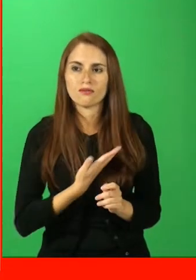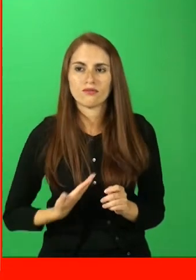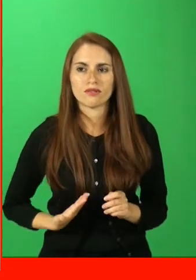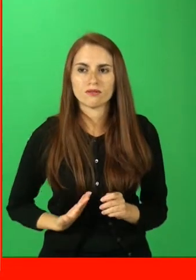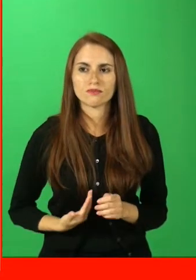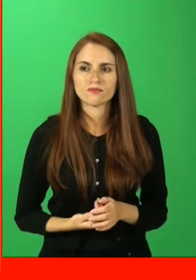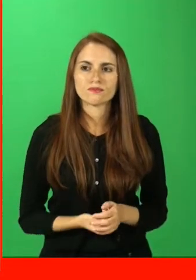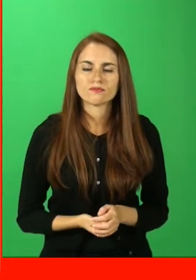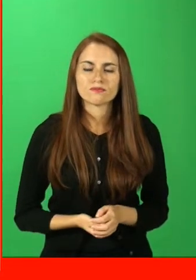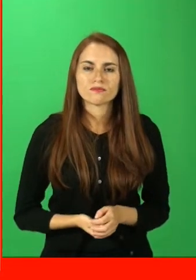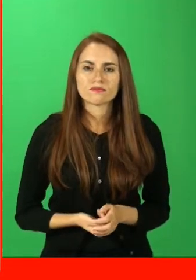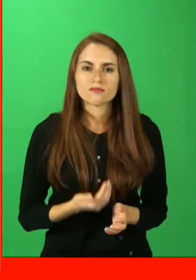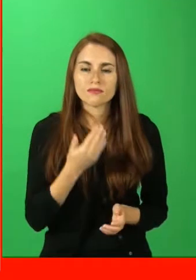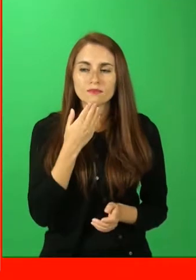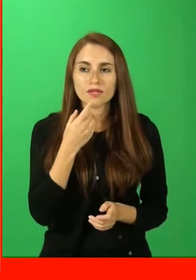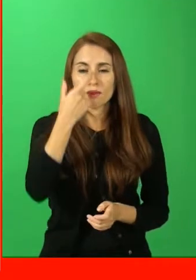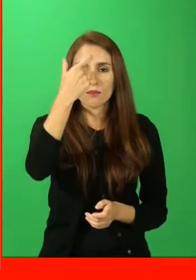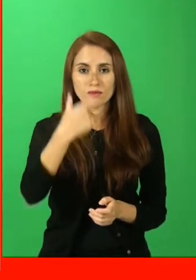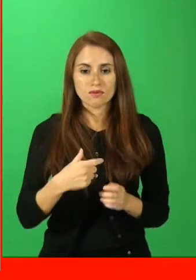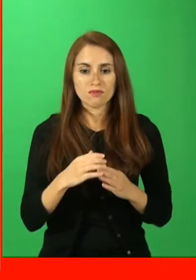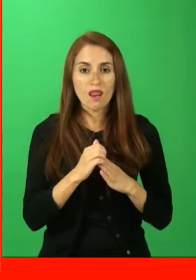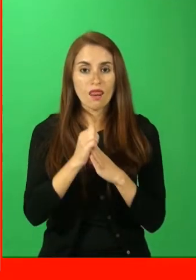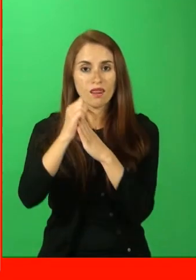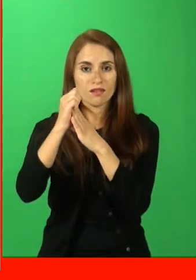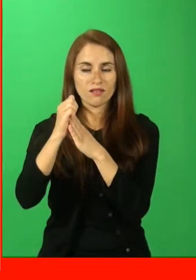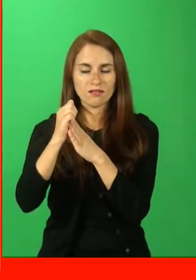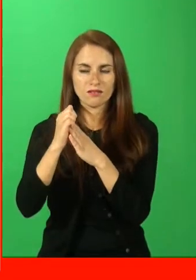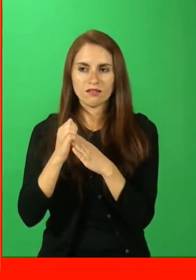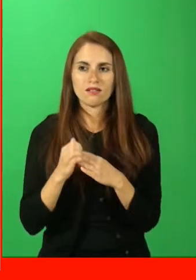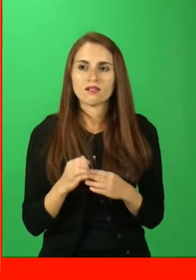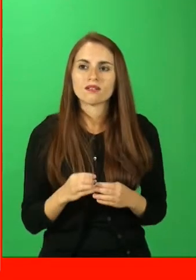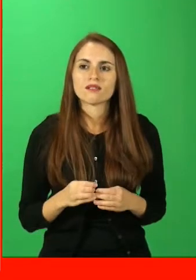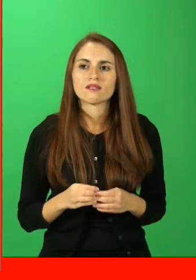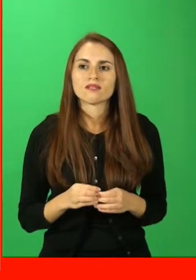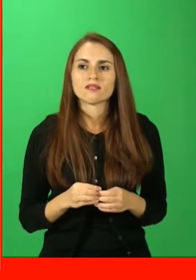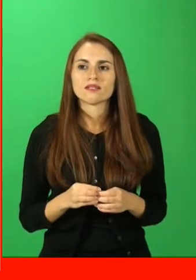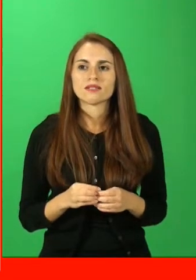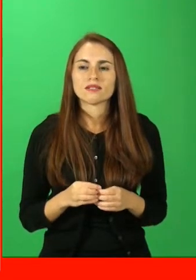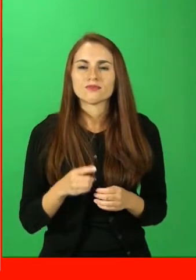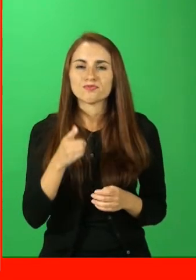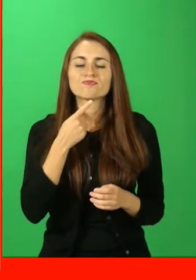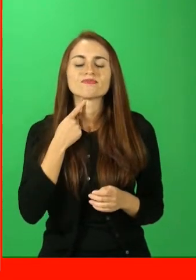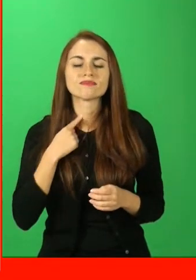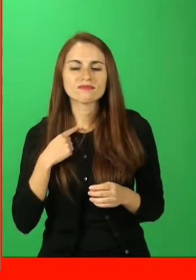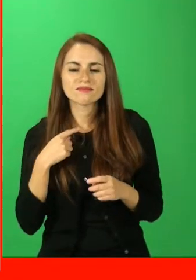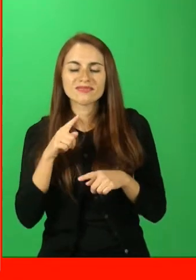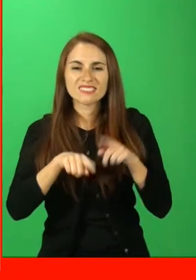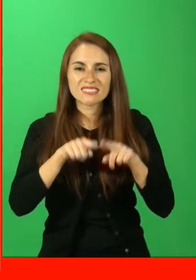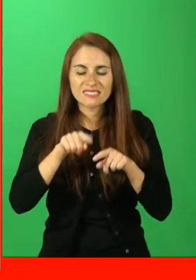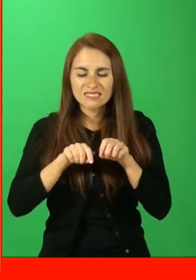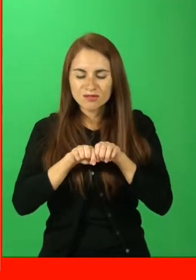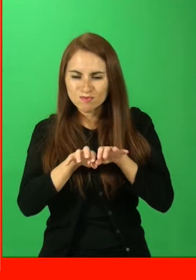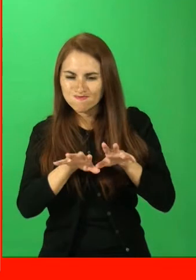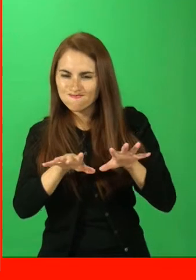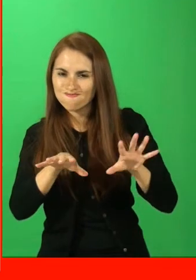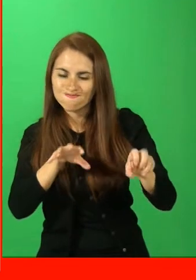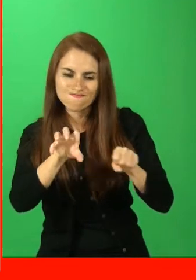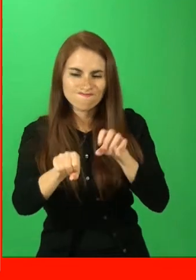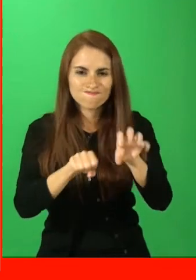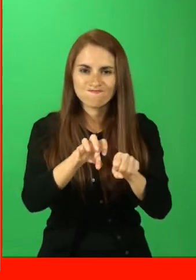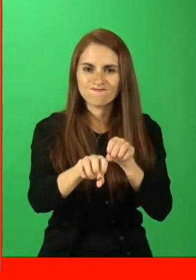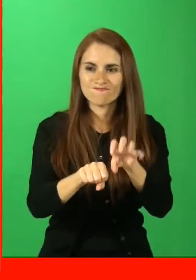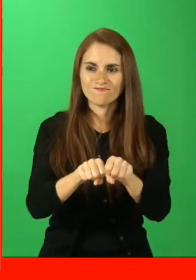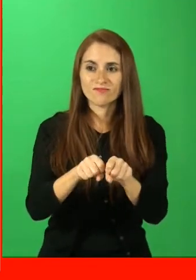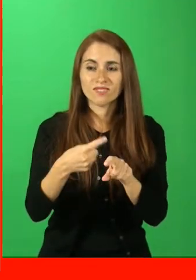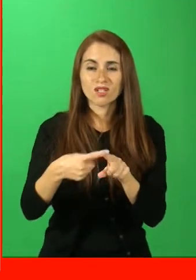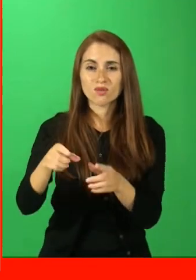Tenemos un líder carismático, tenemos un deseo de expandirse militarmente, como dice acá,